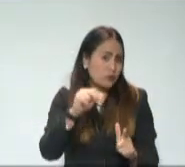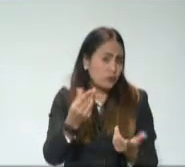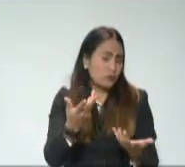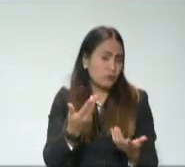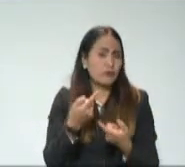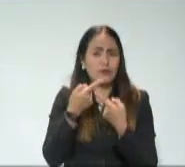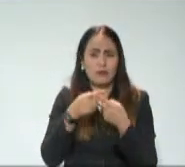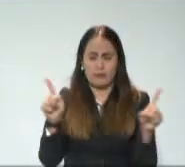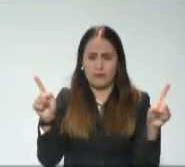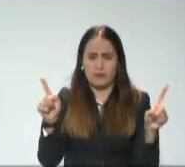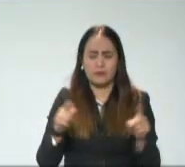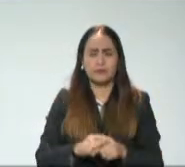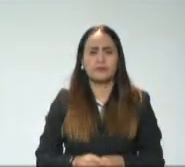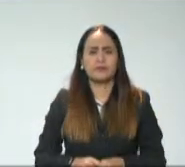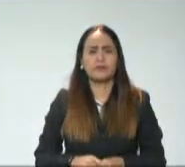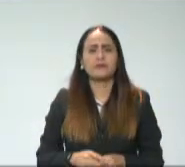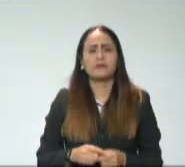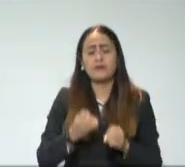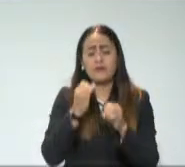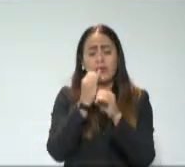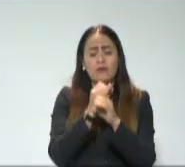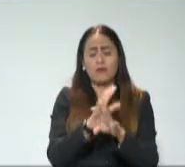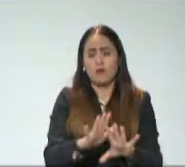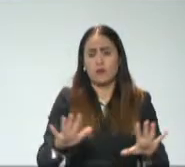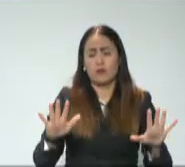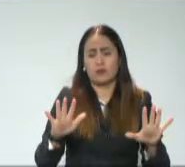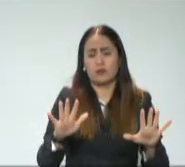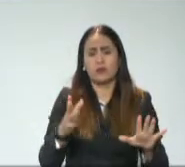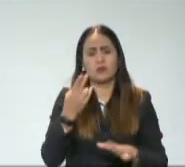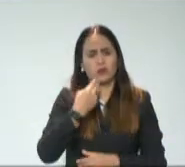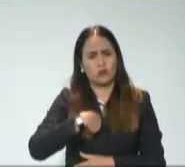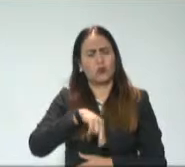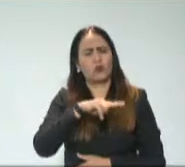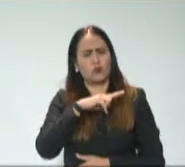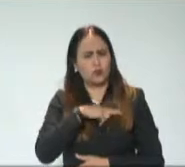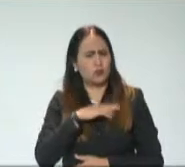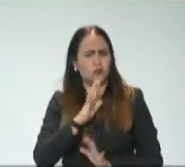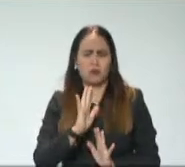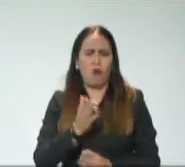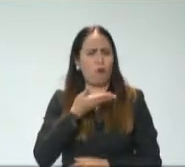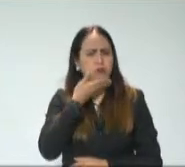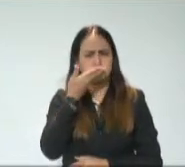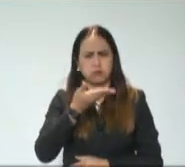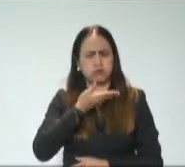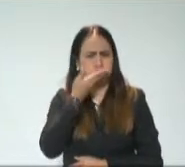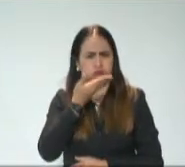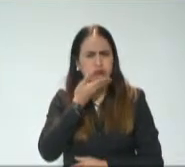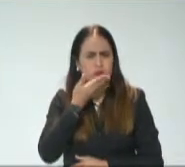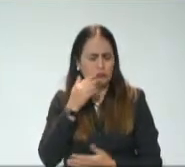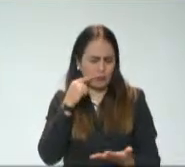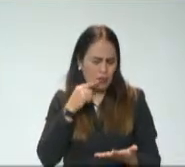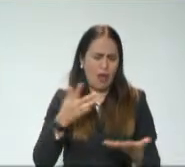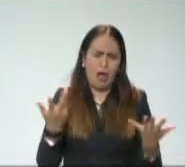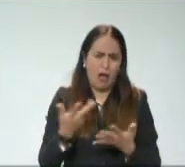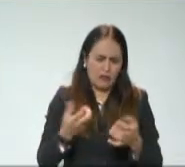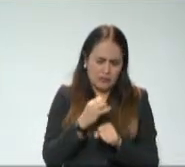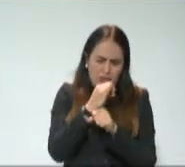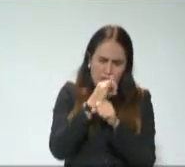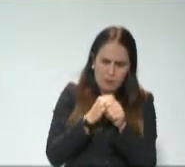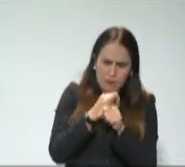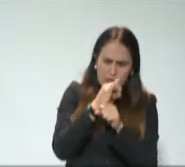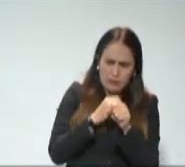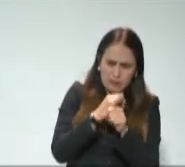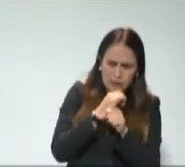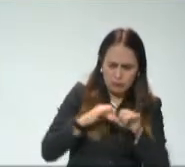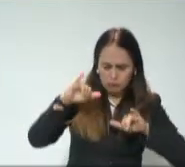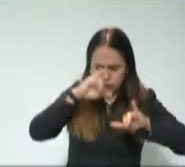diferente a la información que nosotros comúnmente estamos produciendo a través